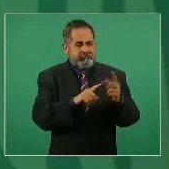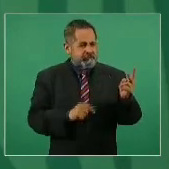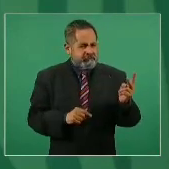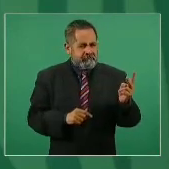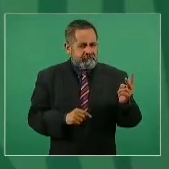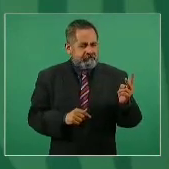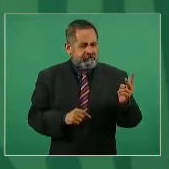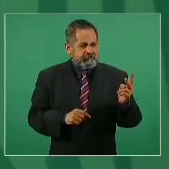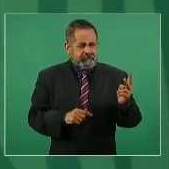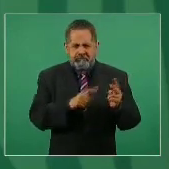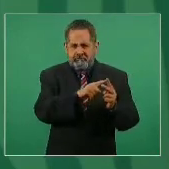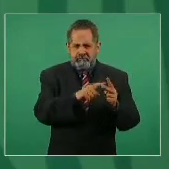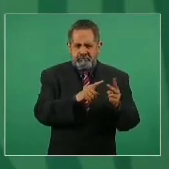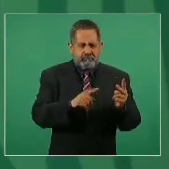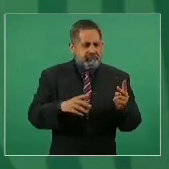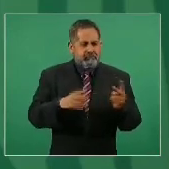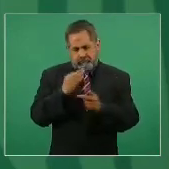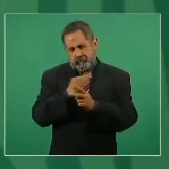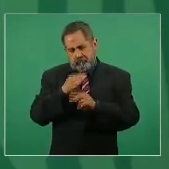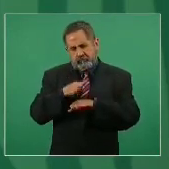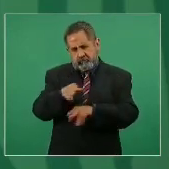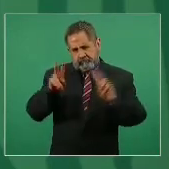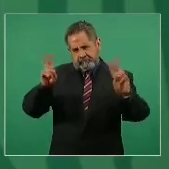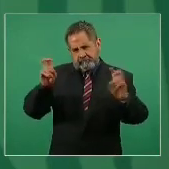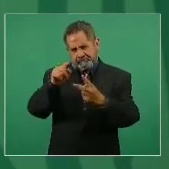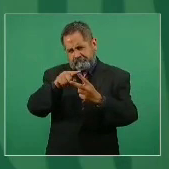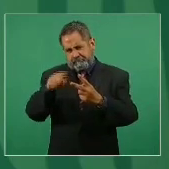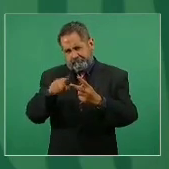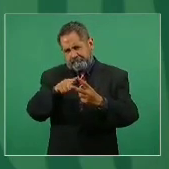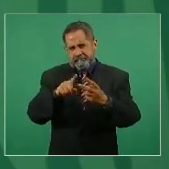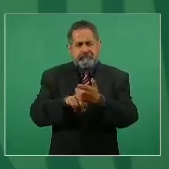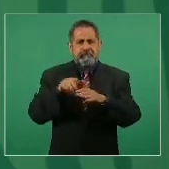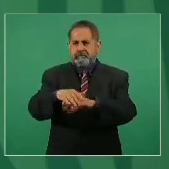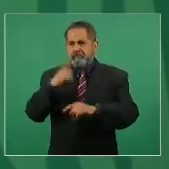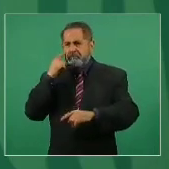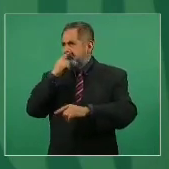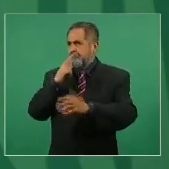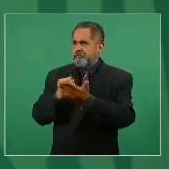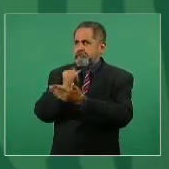Pero no solo estos organismos, ahora porque estamos hablando del tema de la